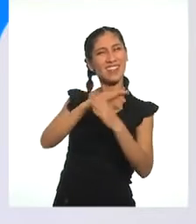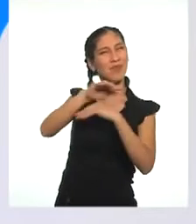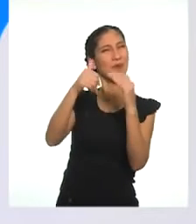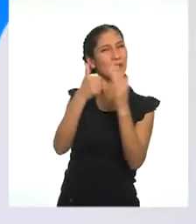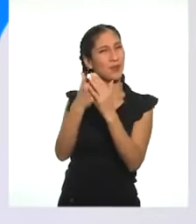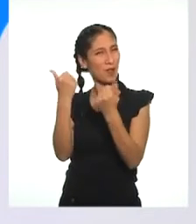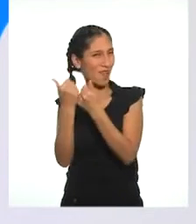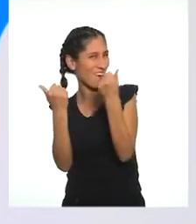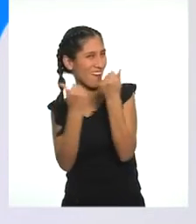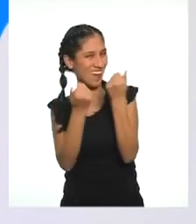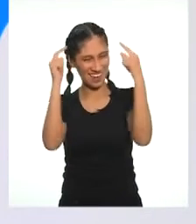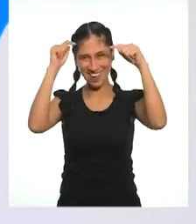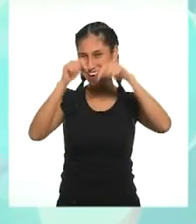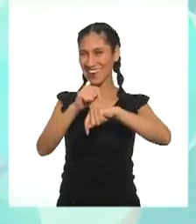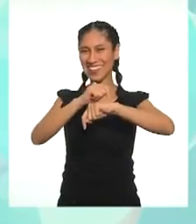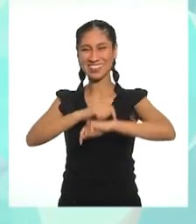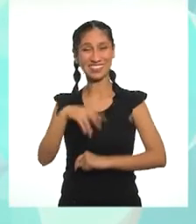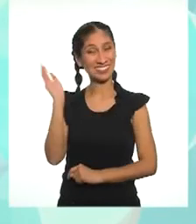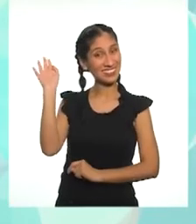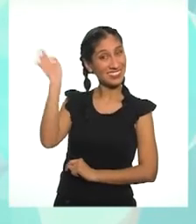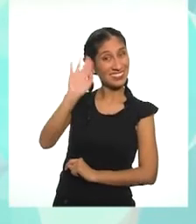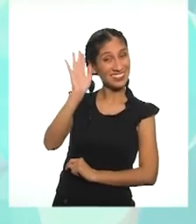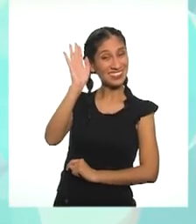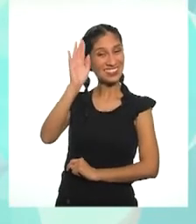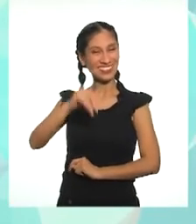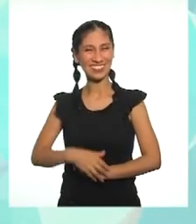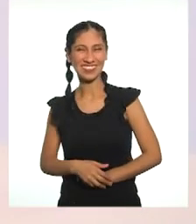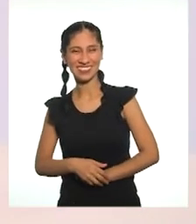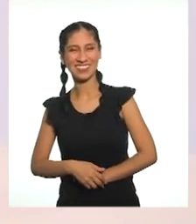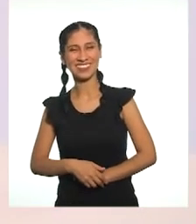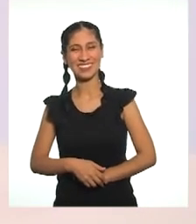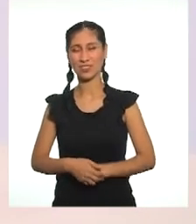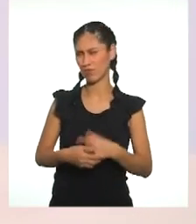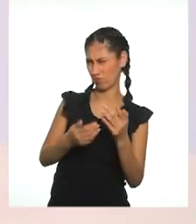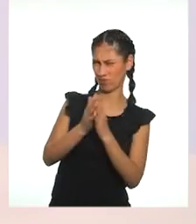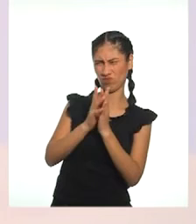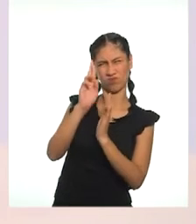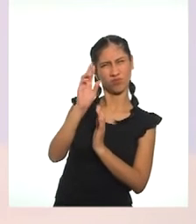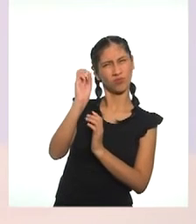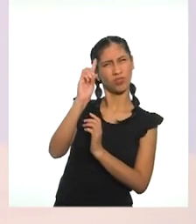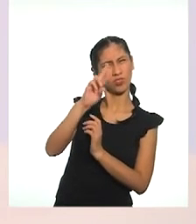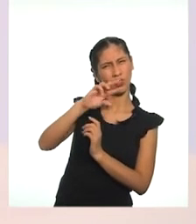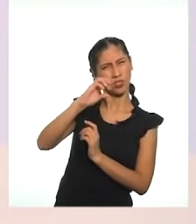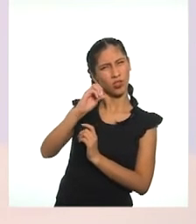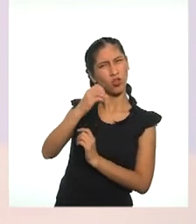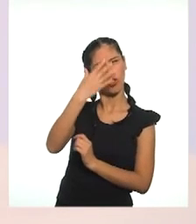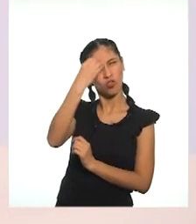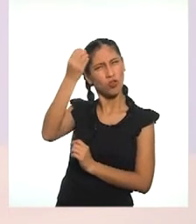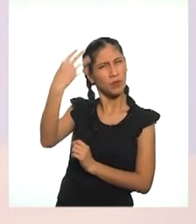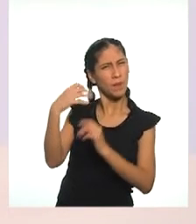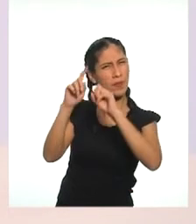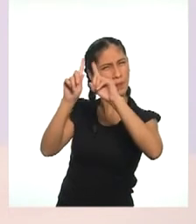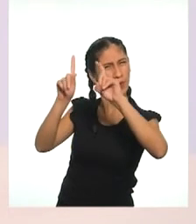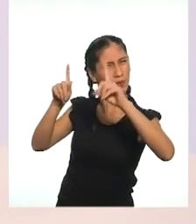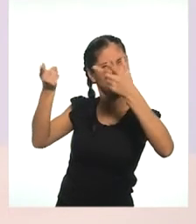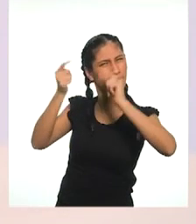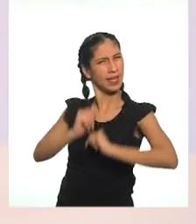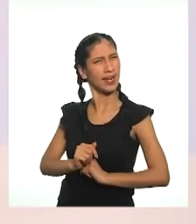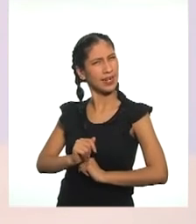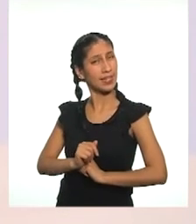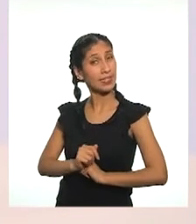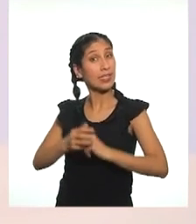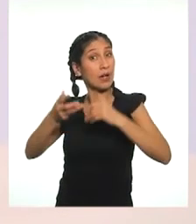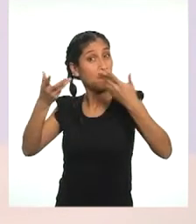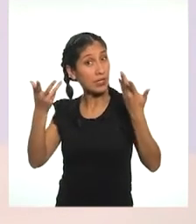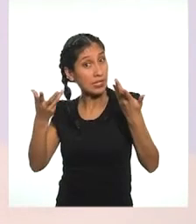aportes el día de hoy, profesora. Ya nos vemos. Rodrigo, nos olvidamos de preguntarle a la profesora si